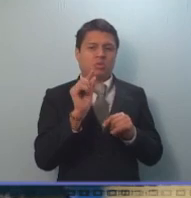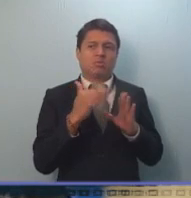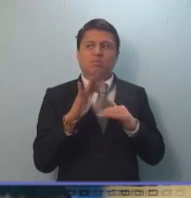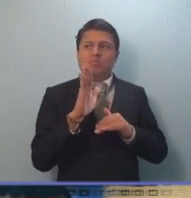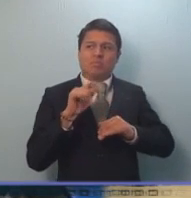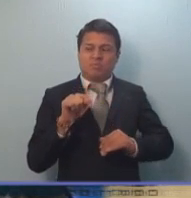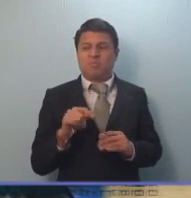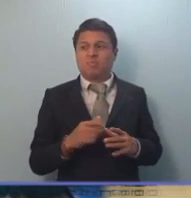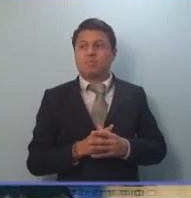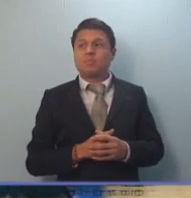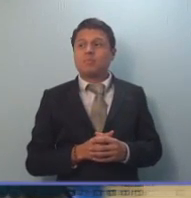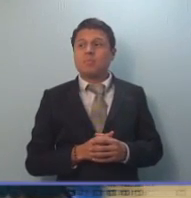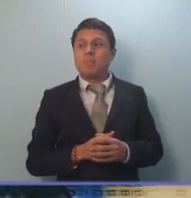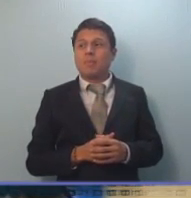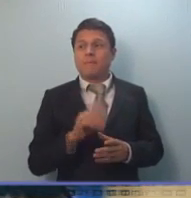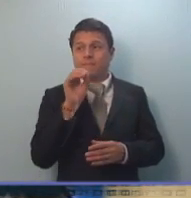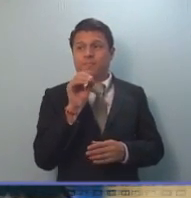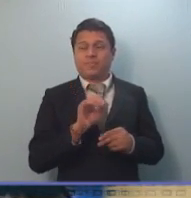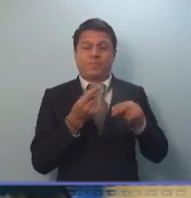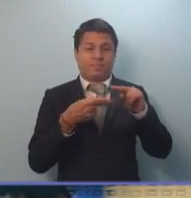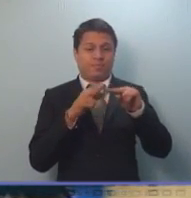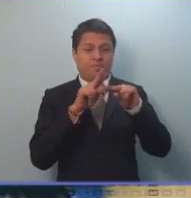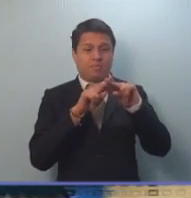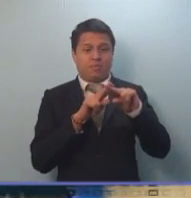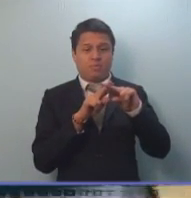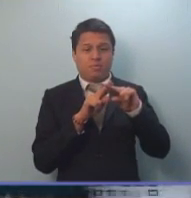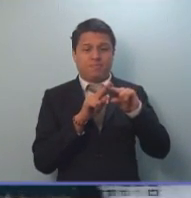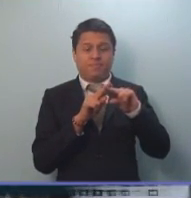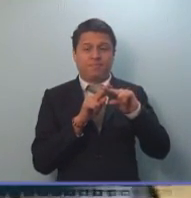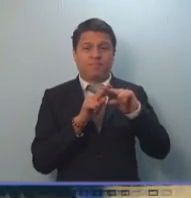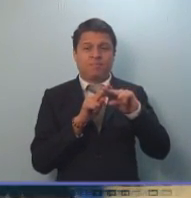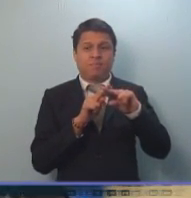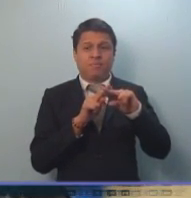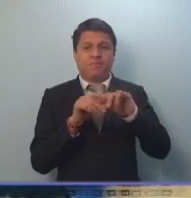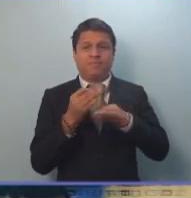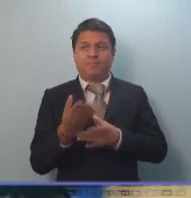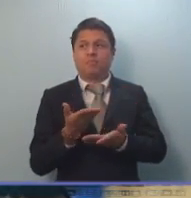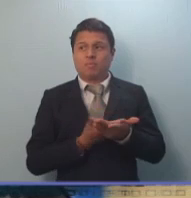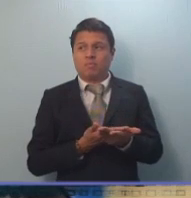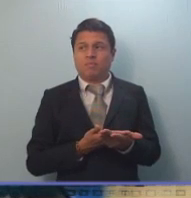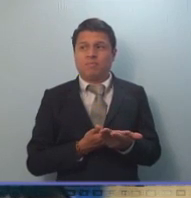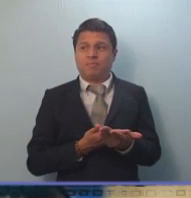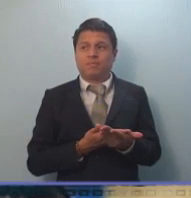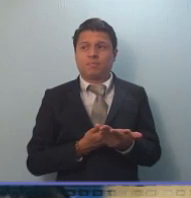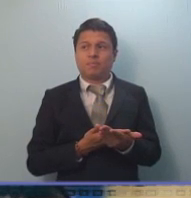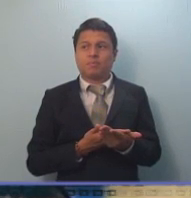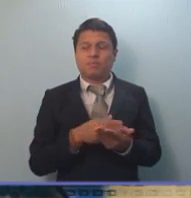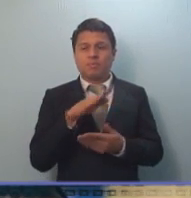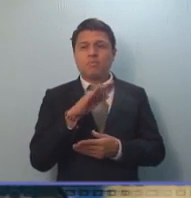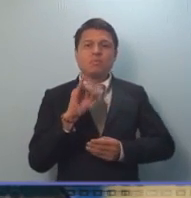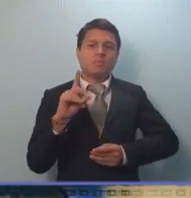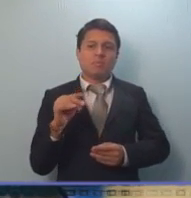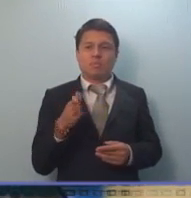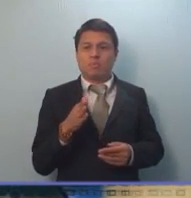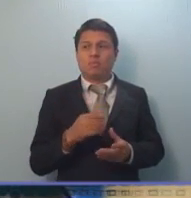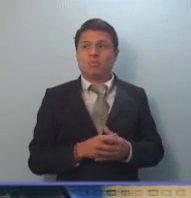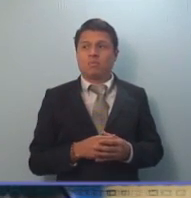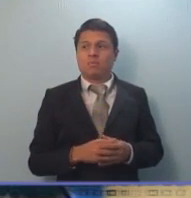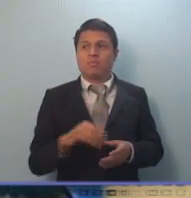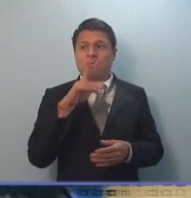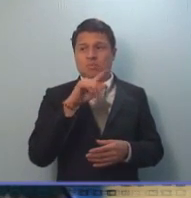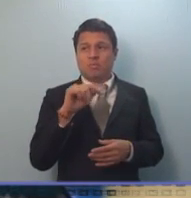por hoy, la tasa de interés que nos está dando el BID andará en el orden